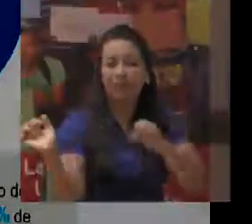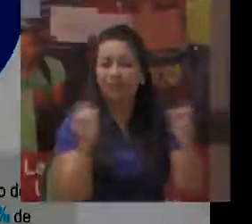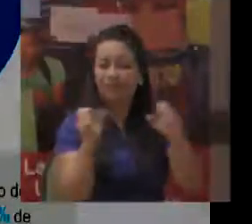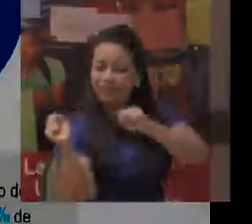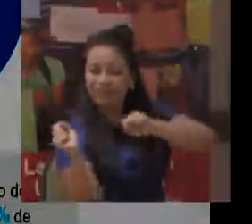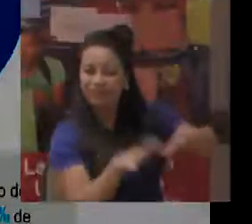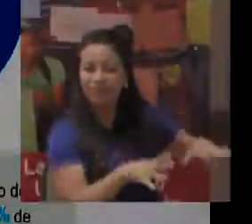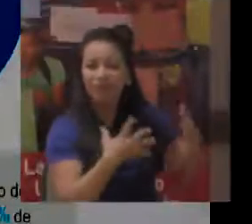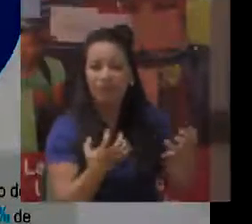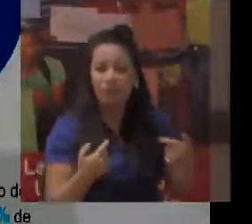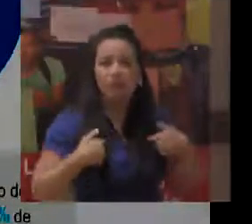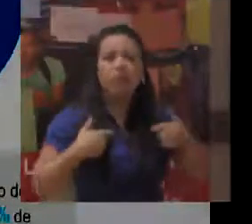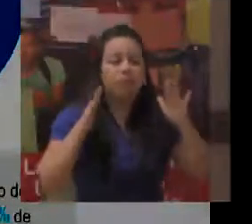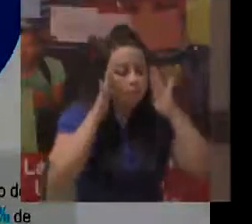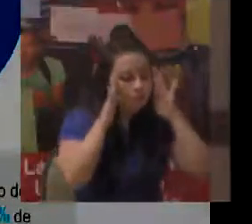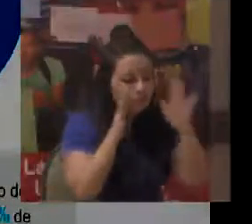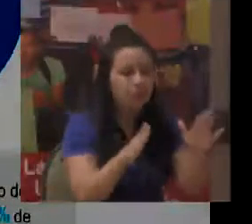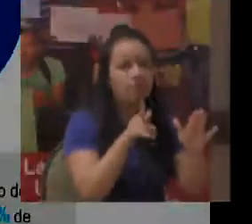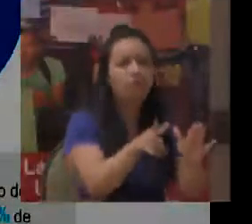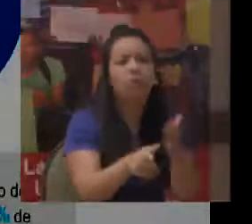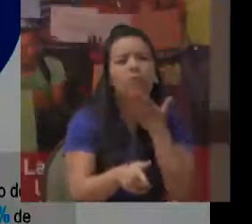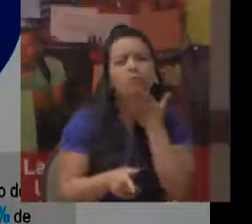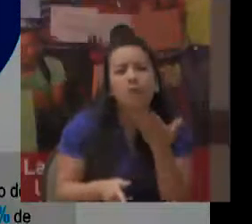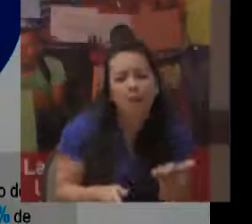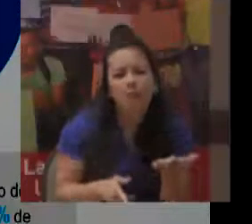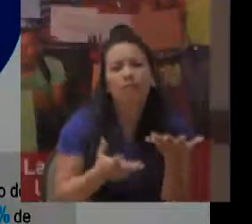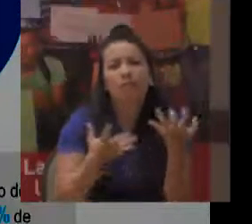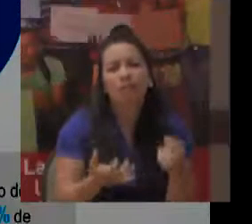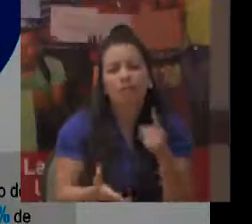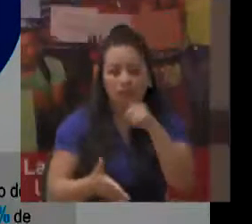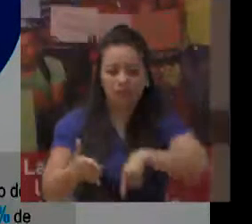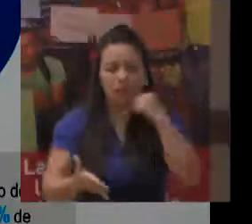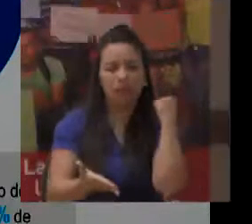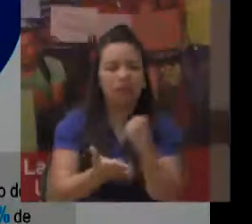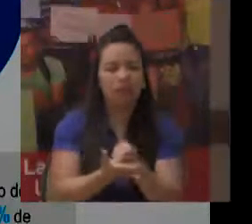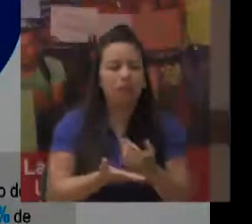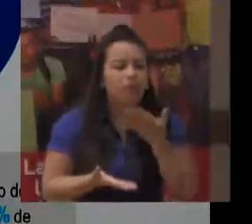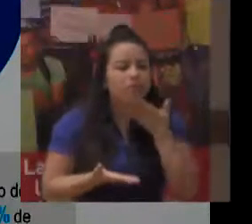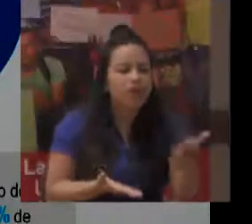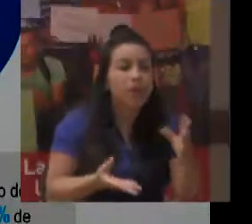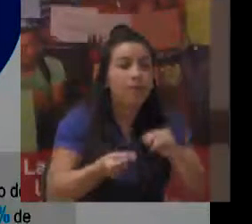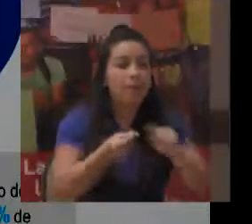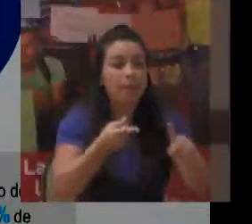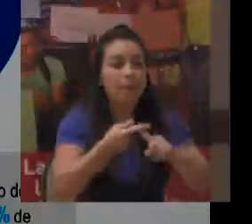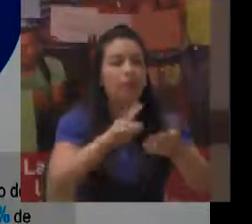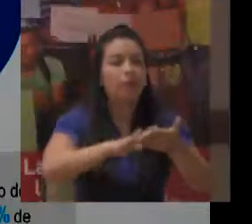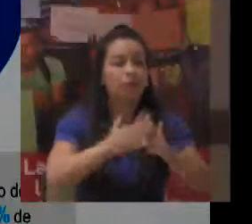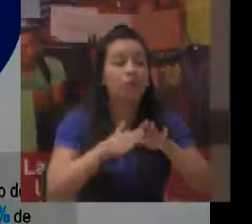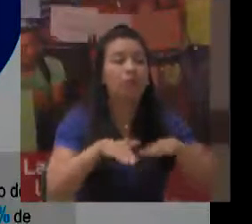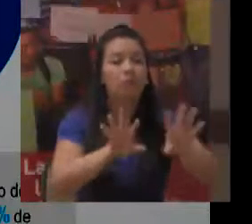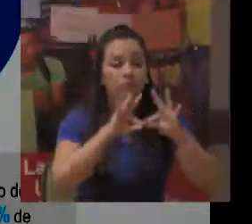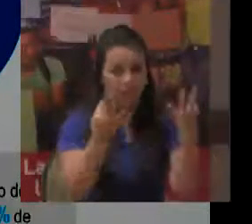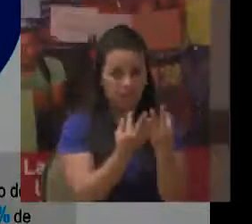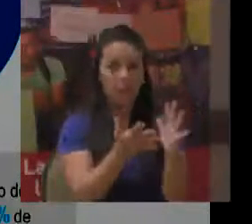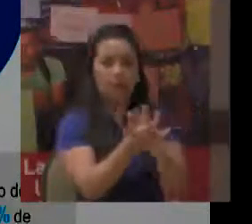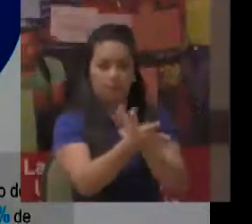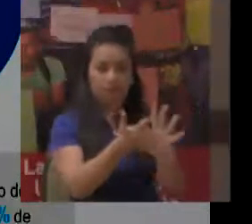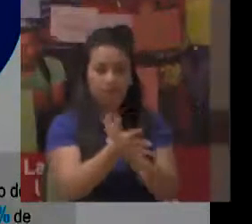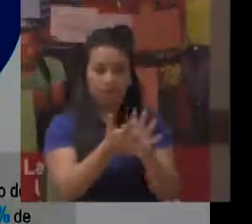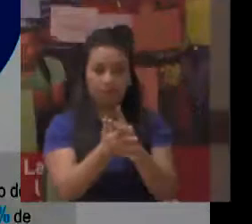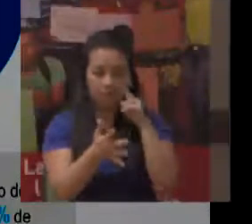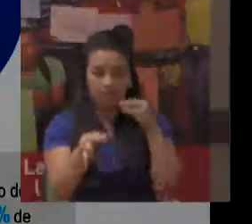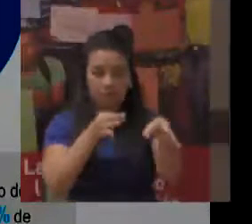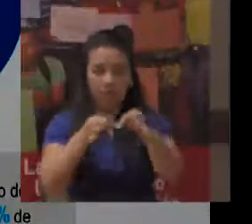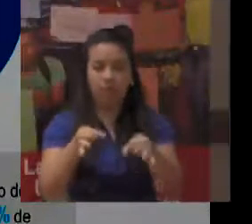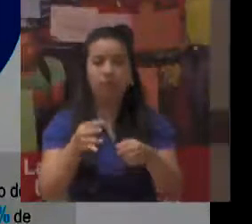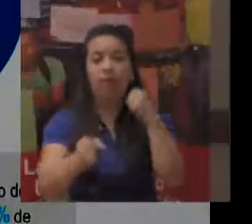las peticiones que radican tanto las personas en proceso de reintegración como las comunidades y sus familias. En el año 2015